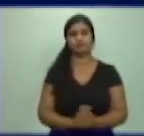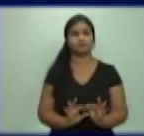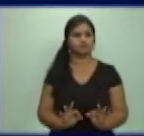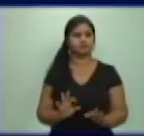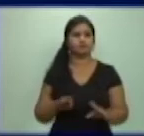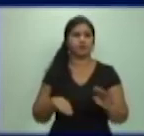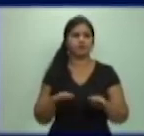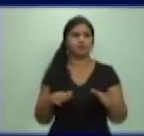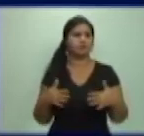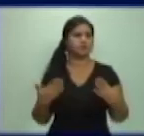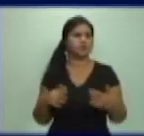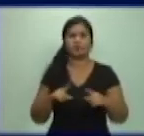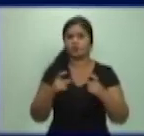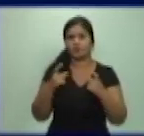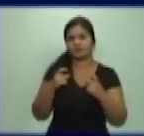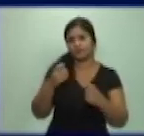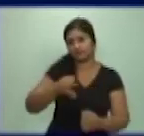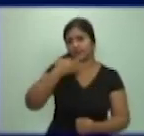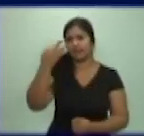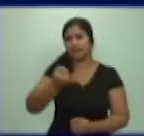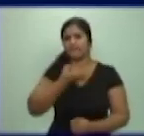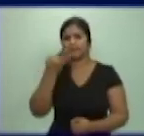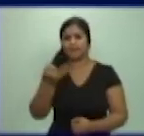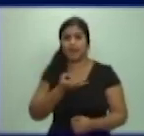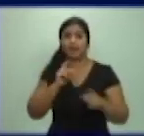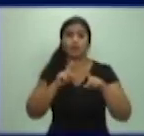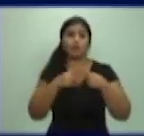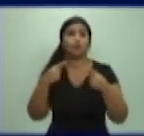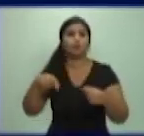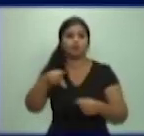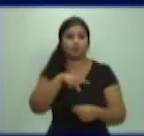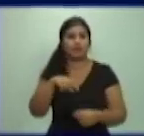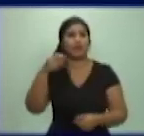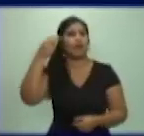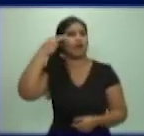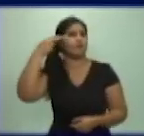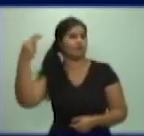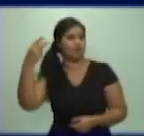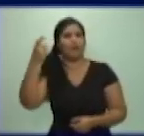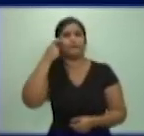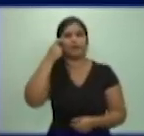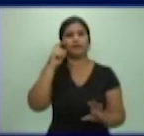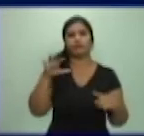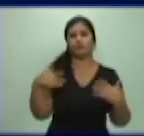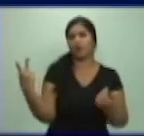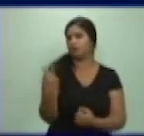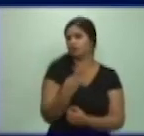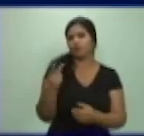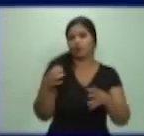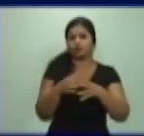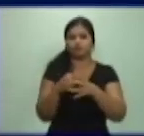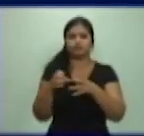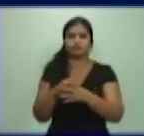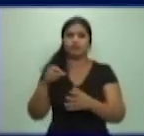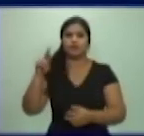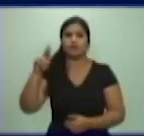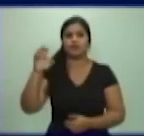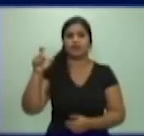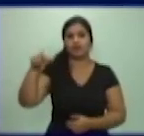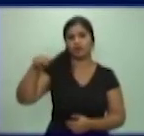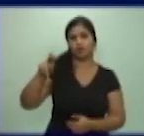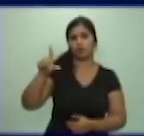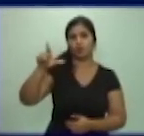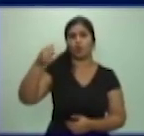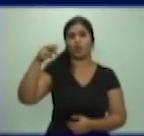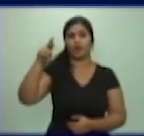ya usted tiene la experiencia, tiene la habilidad para determinar si es regular o irregular por la alteración del sonido.